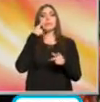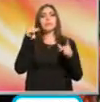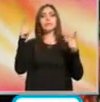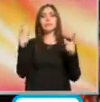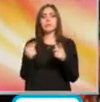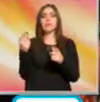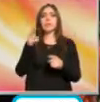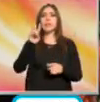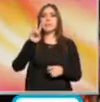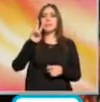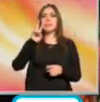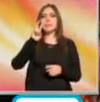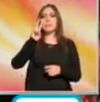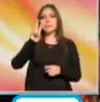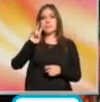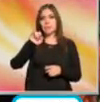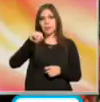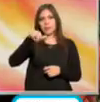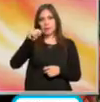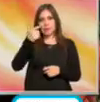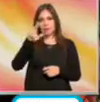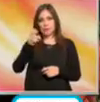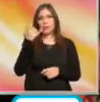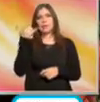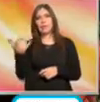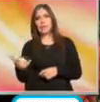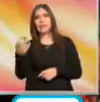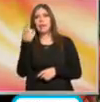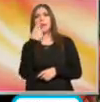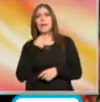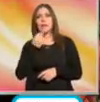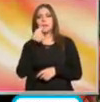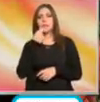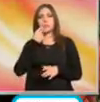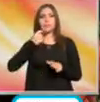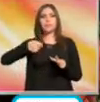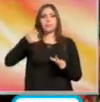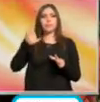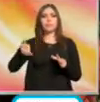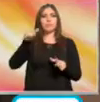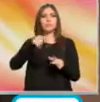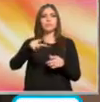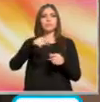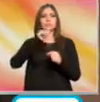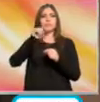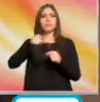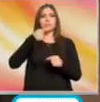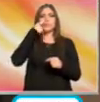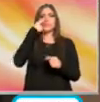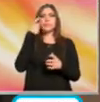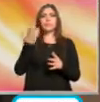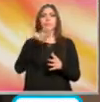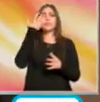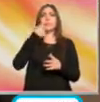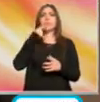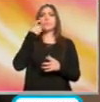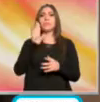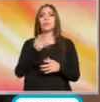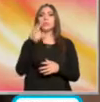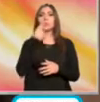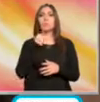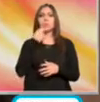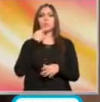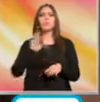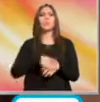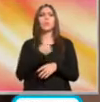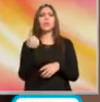el vinagre y un tanto de azúcar. Vamos a dejar que reduzca. De hecho, ya se siente como que pica un poquito. Es dulce, chef. ¿Por qué el azúcar? A ver.